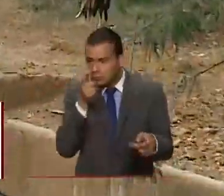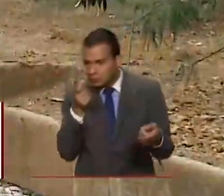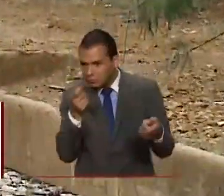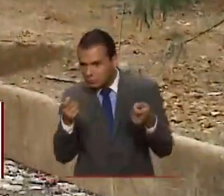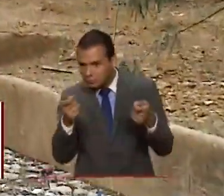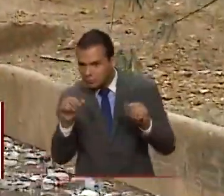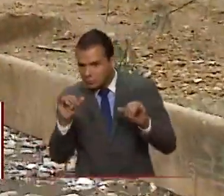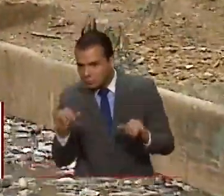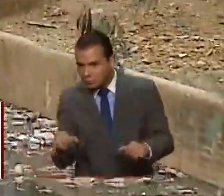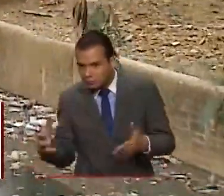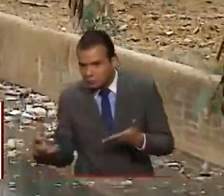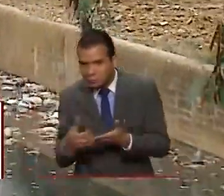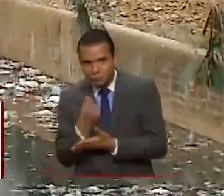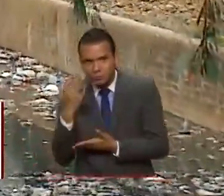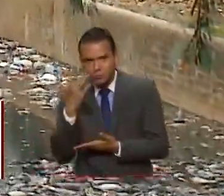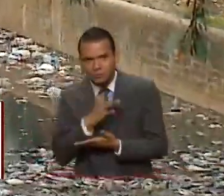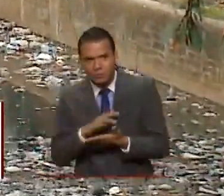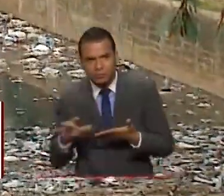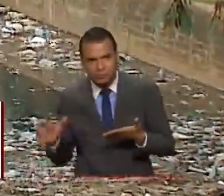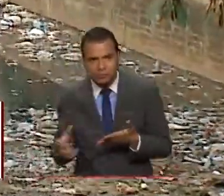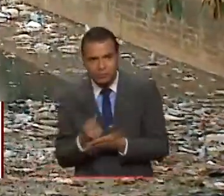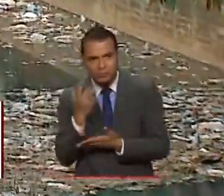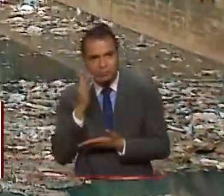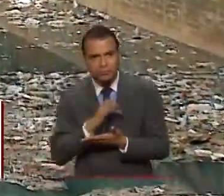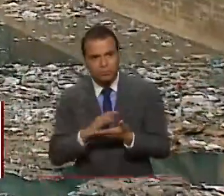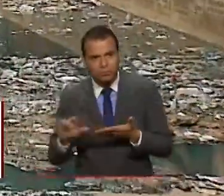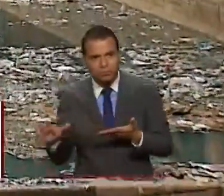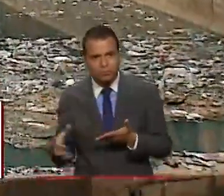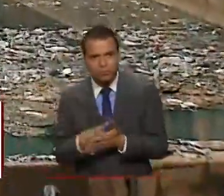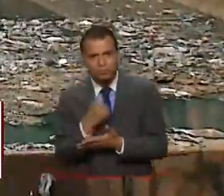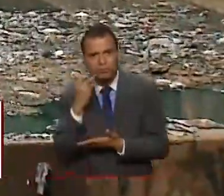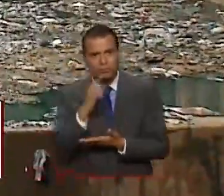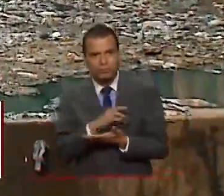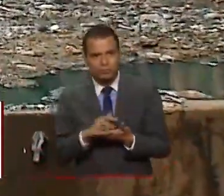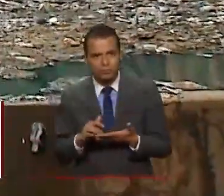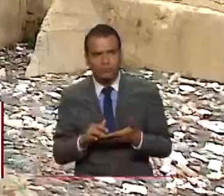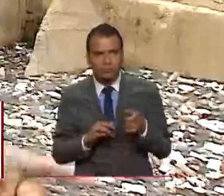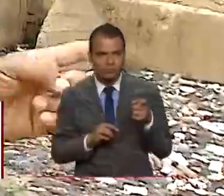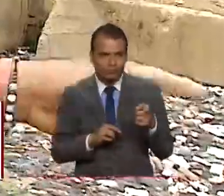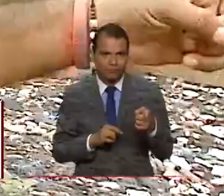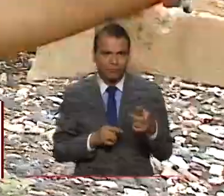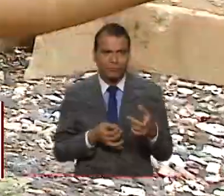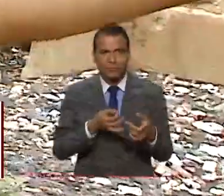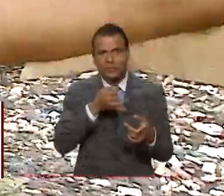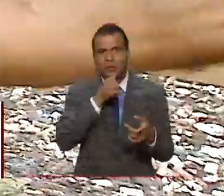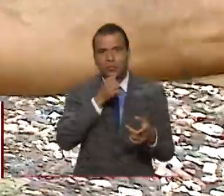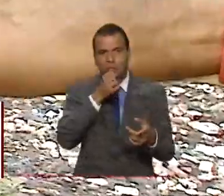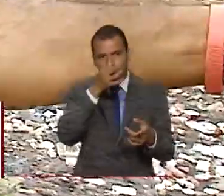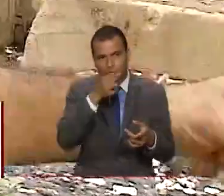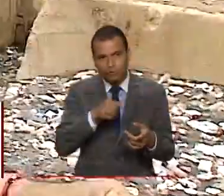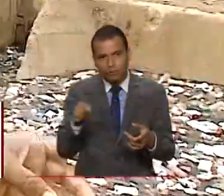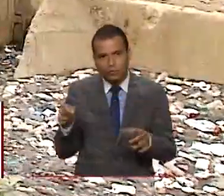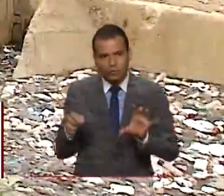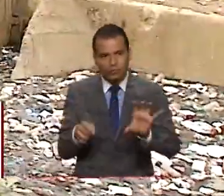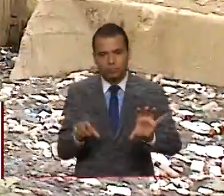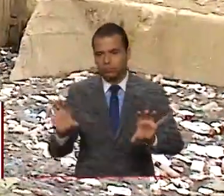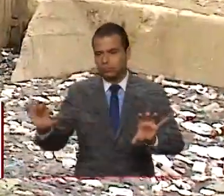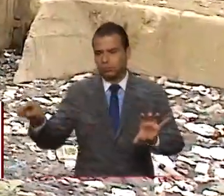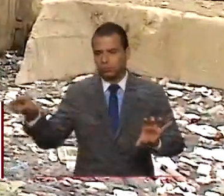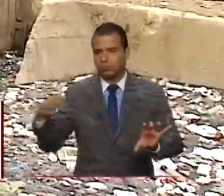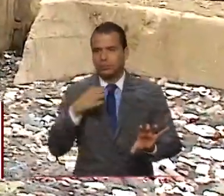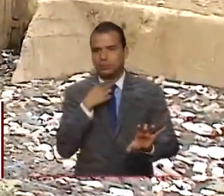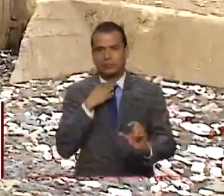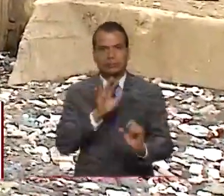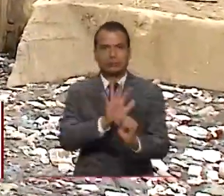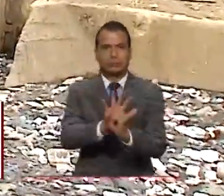ahora, permanentemente limpiando las entradas del agua, porque ahí que hay un colector de aguas residuales. Se supone que hay dos entradas, uno aquí y ese que